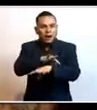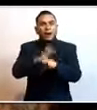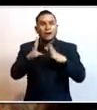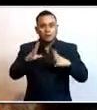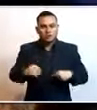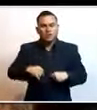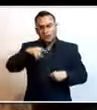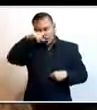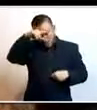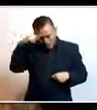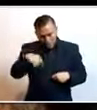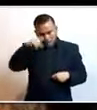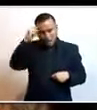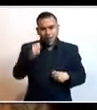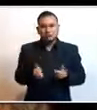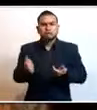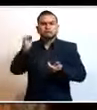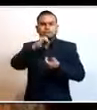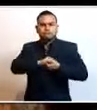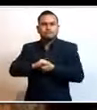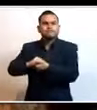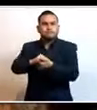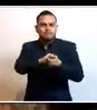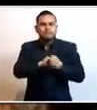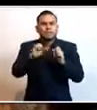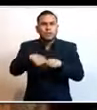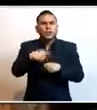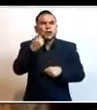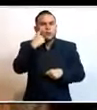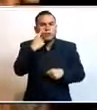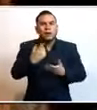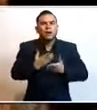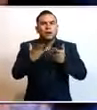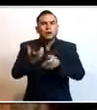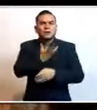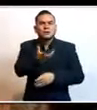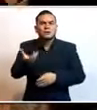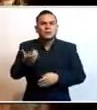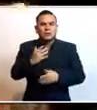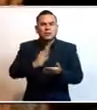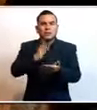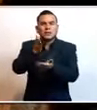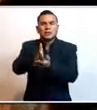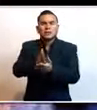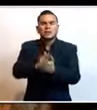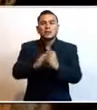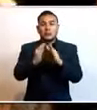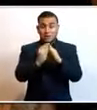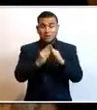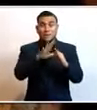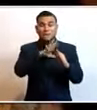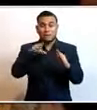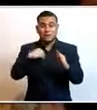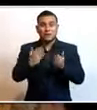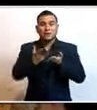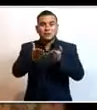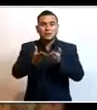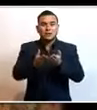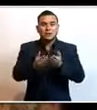trabaja con ellos de la mano y que está con ellos para protegerlos y para ayudarlos y para ayudarle a sus familias, que sepan que no están